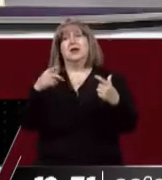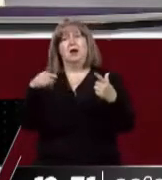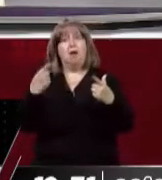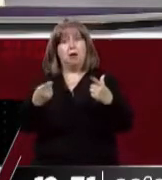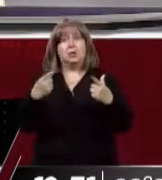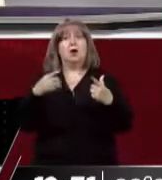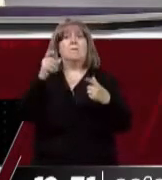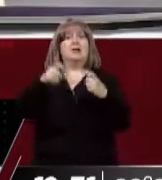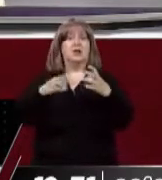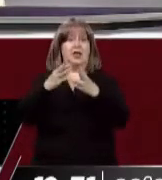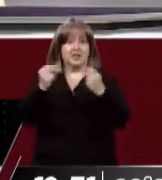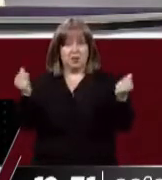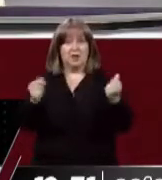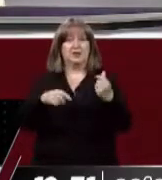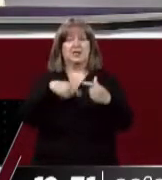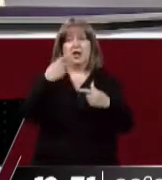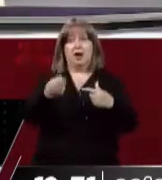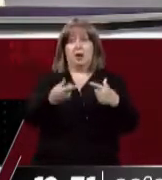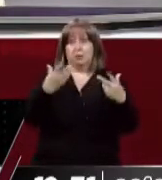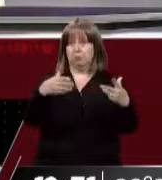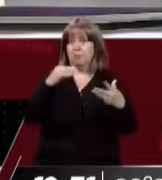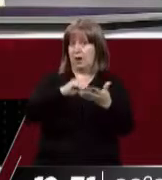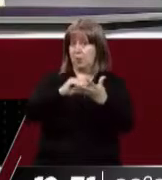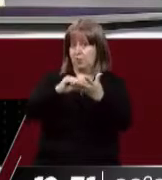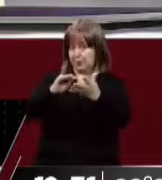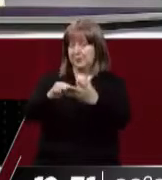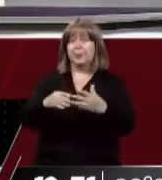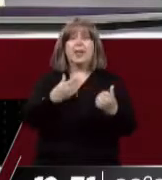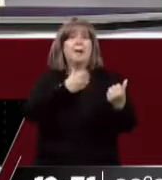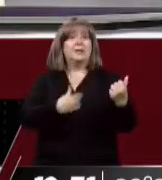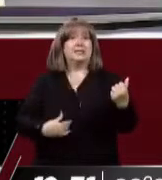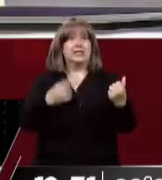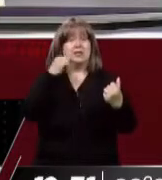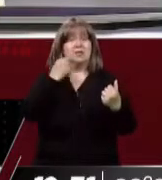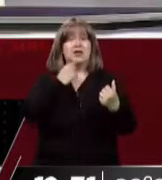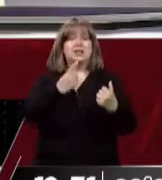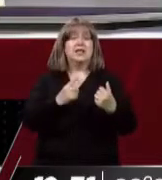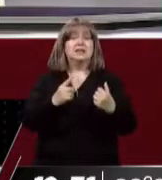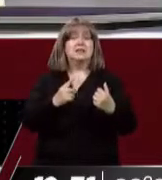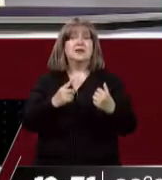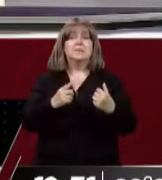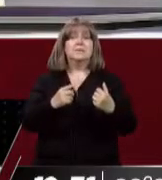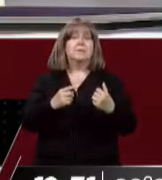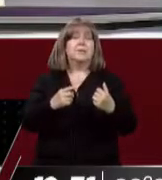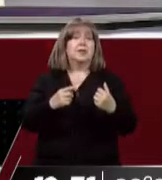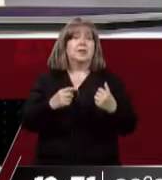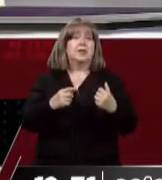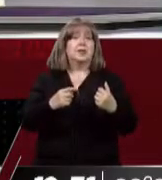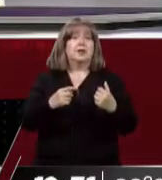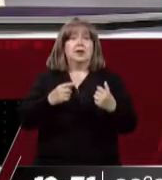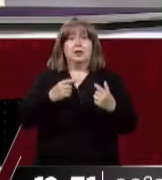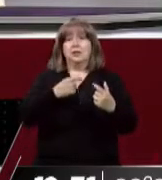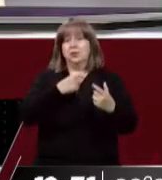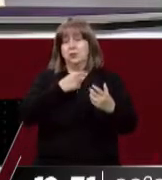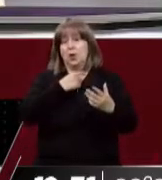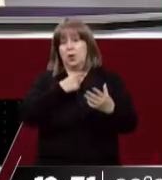uno que no es menor en definitiva y el presidente está planteando que no quiere separarse de la gente se está planteando que si